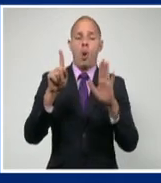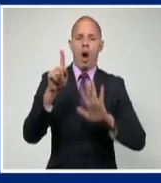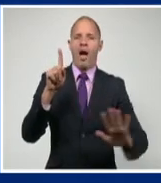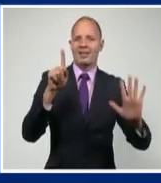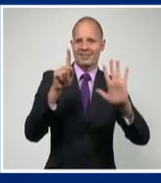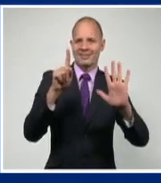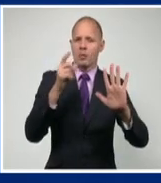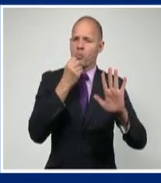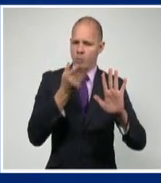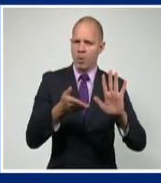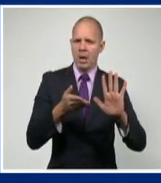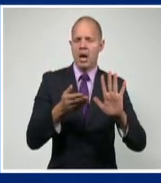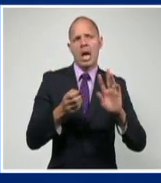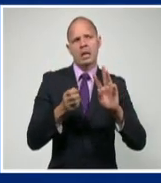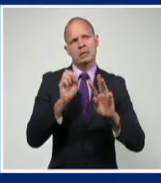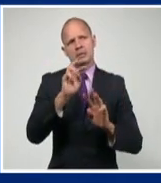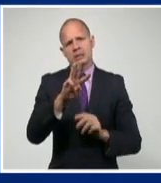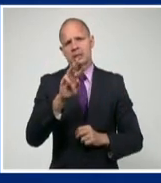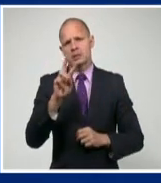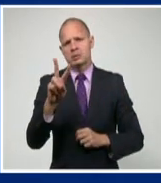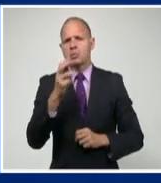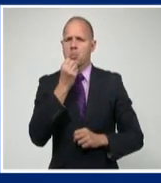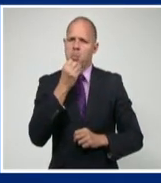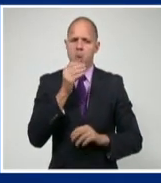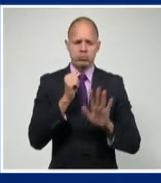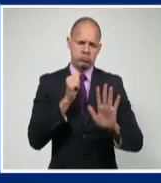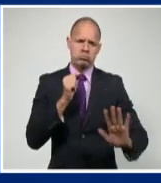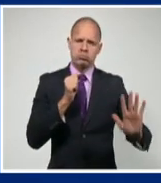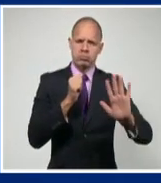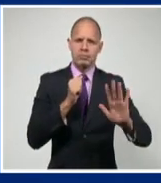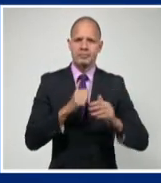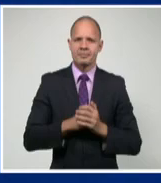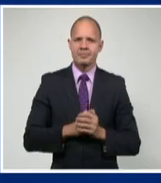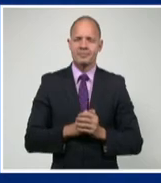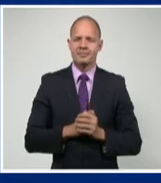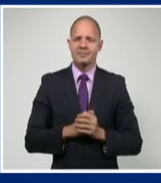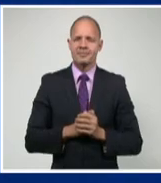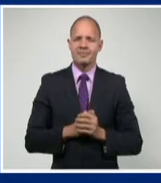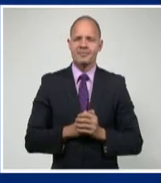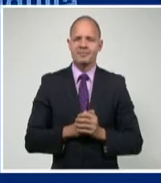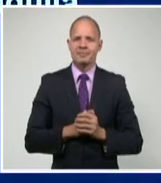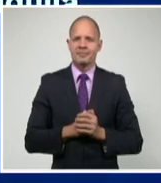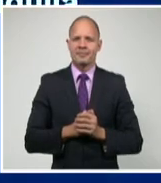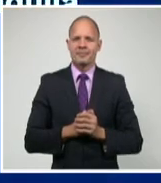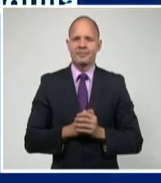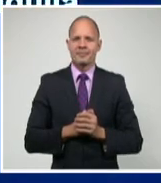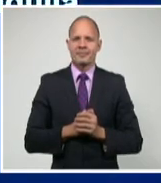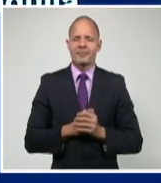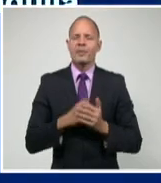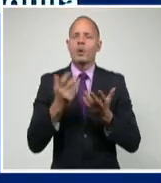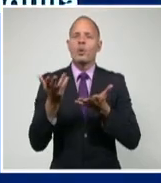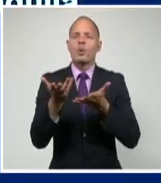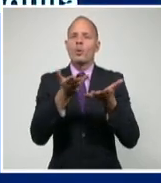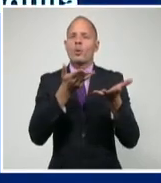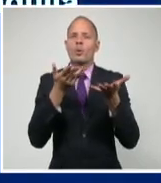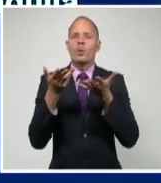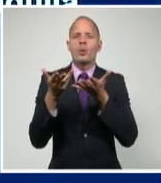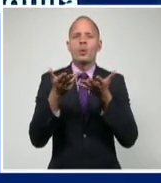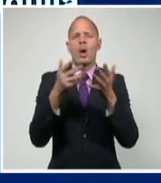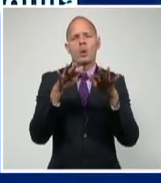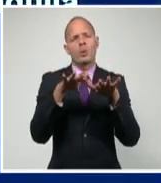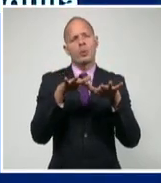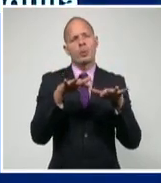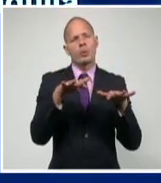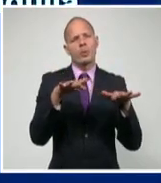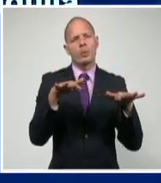superior, 32 grados Celsius, en la porción suroriental. Los vientos serán variables débiles en el oriente de nuestro país, y en